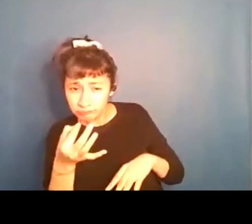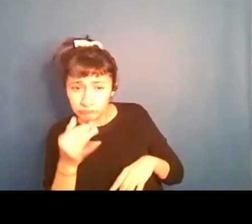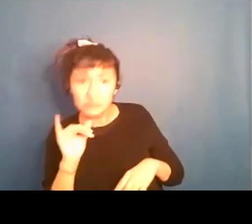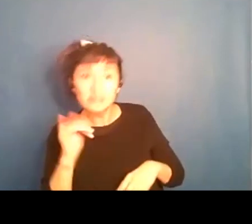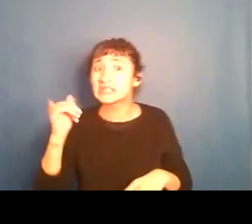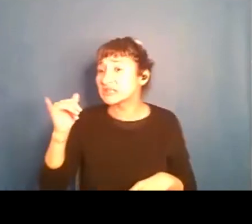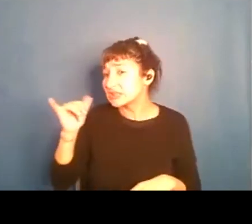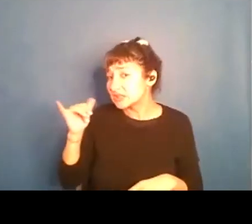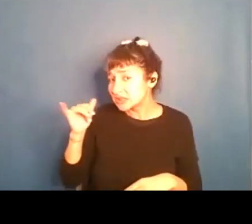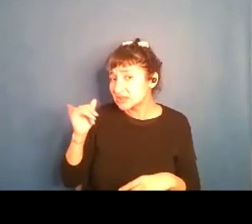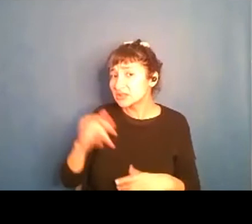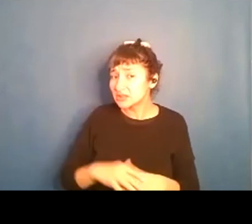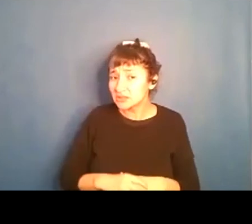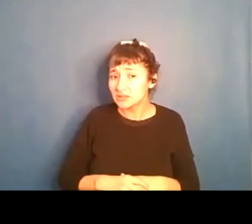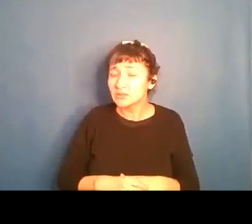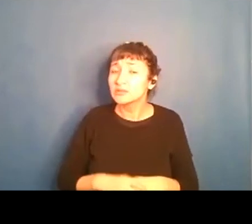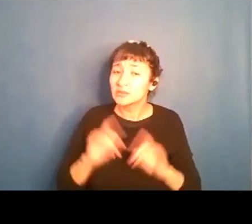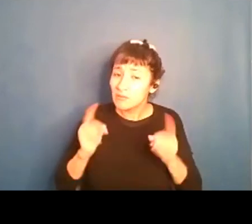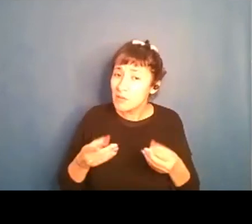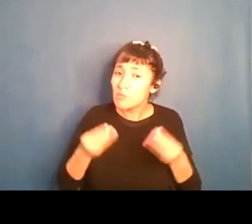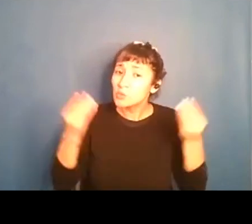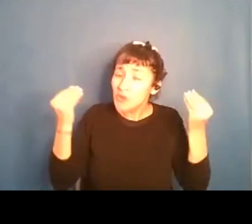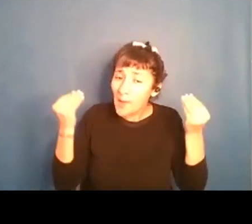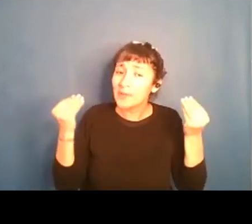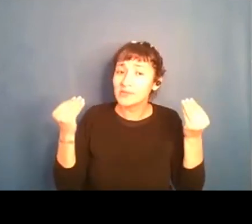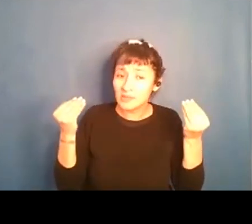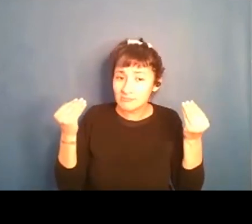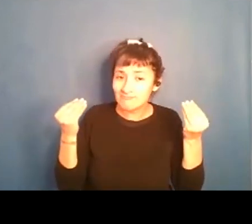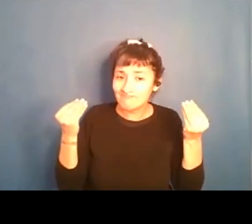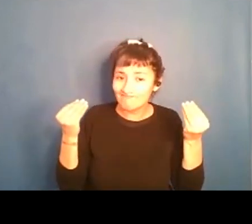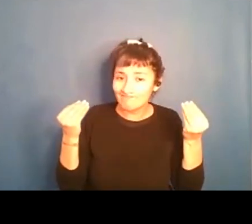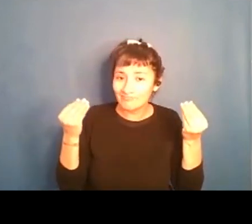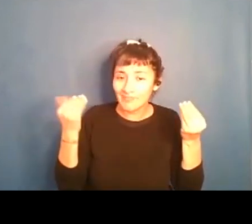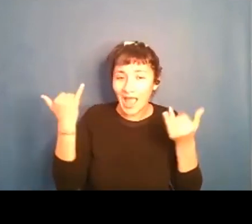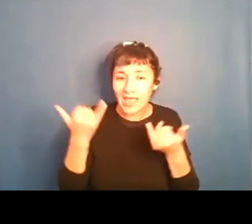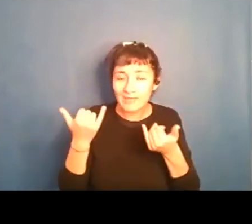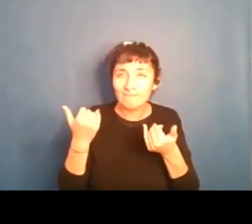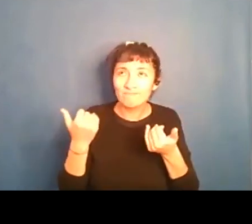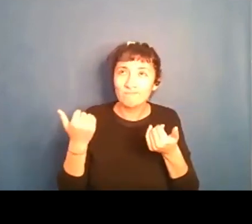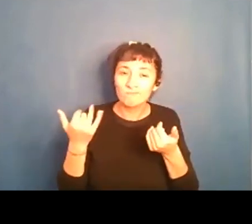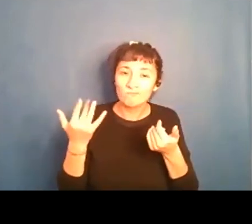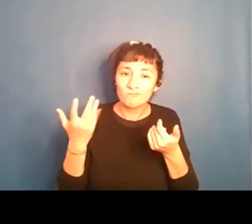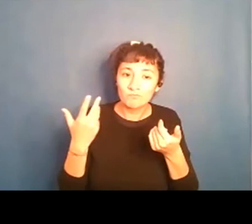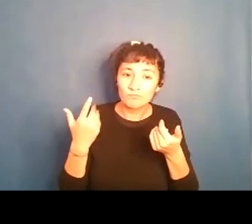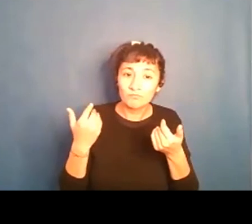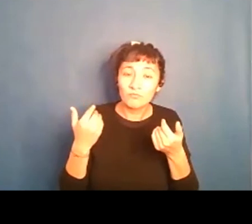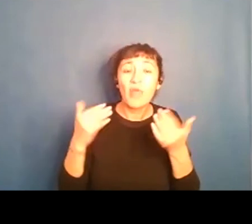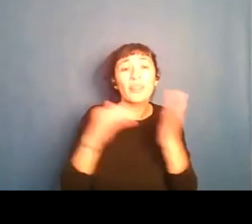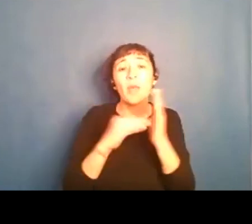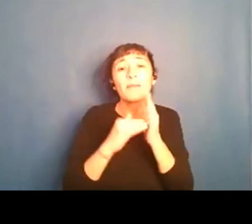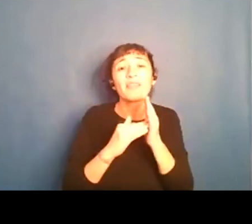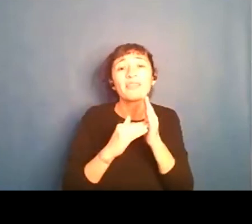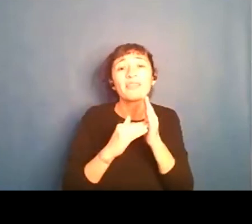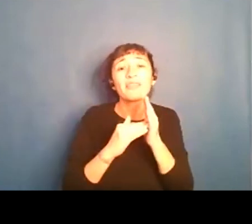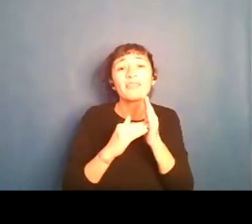Sí, sí, y muchas veces pasa de las competencias hasta el nivel educativo,